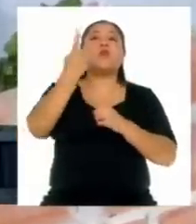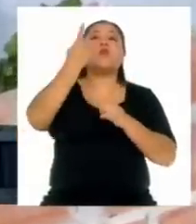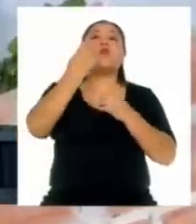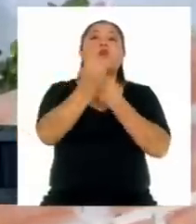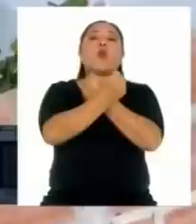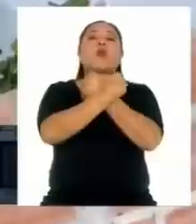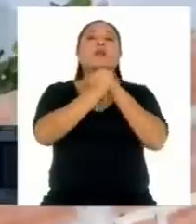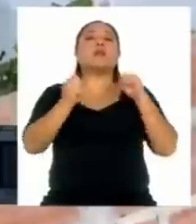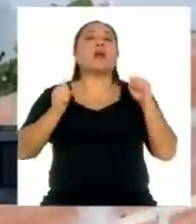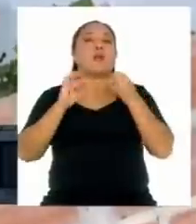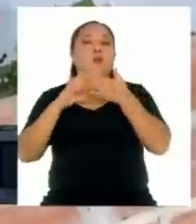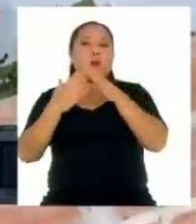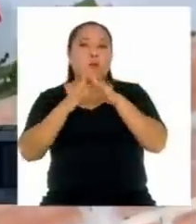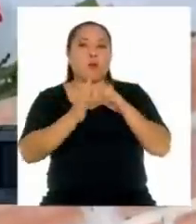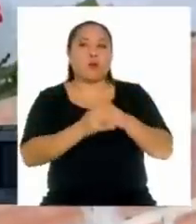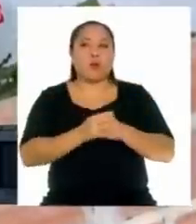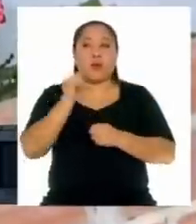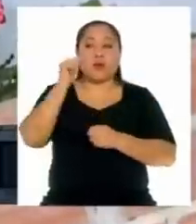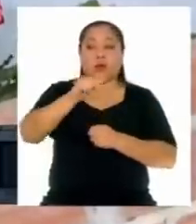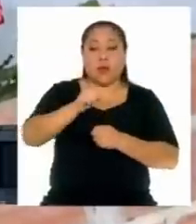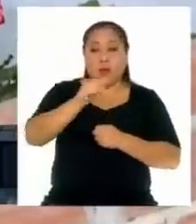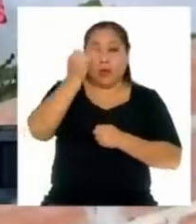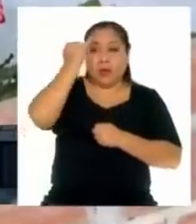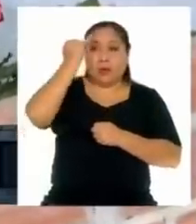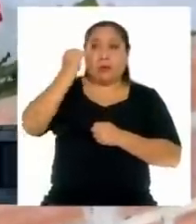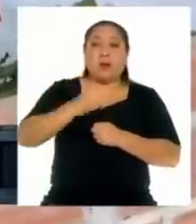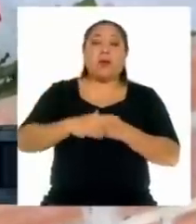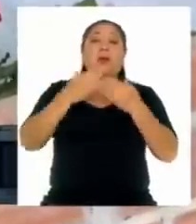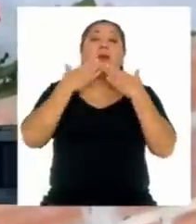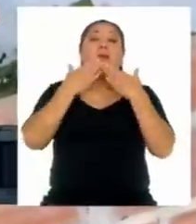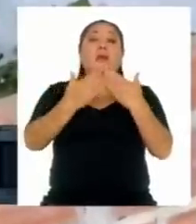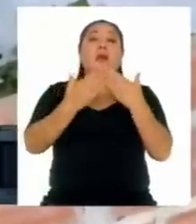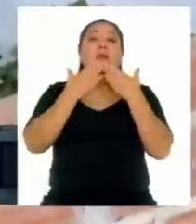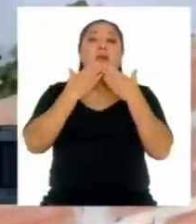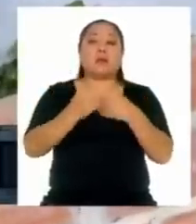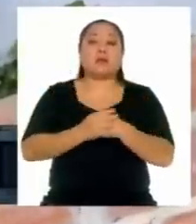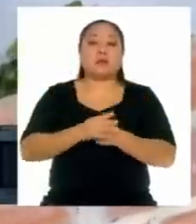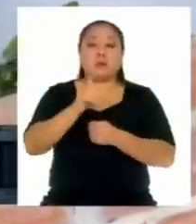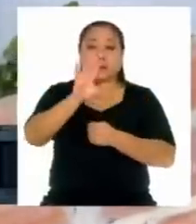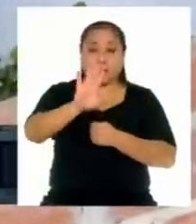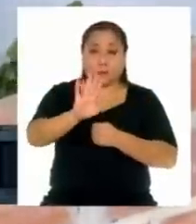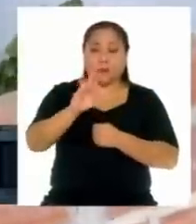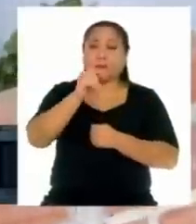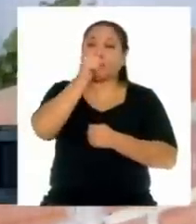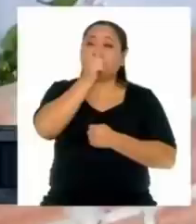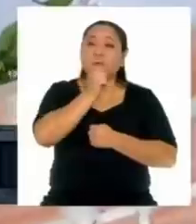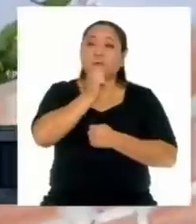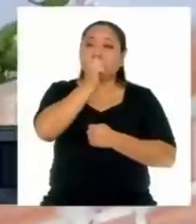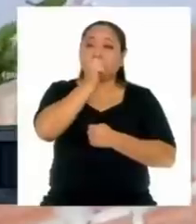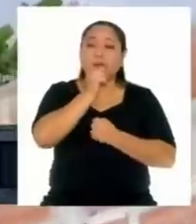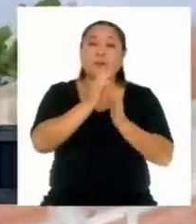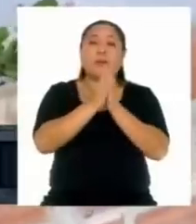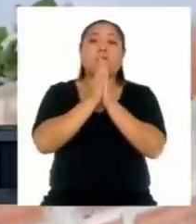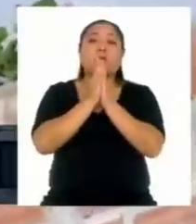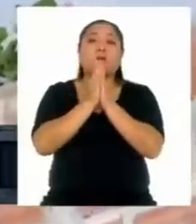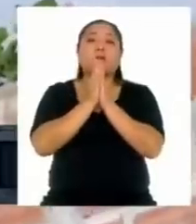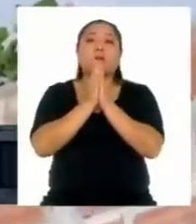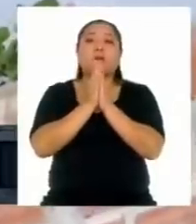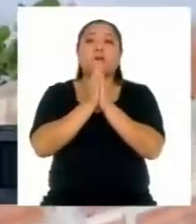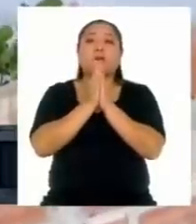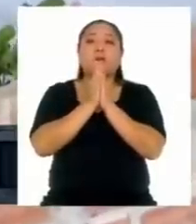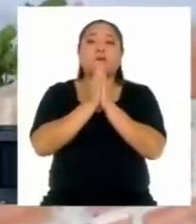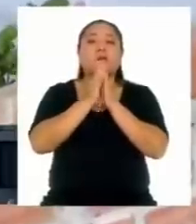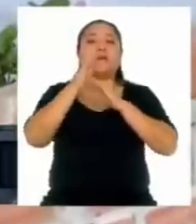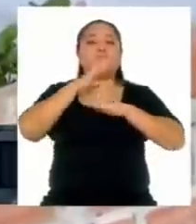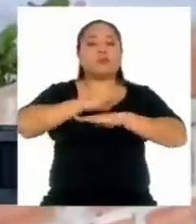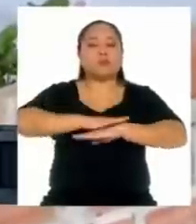pueblo. En ese contexto, agradezco por su paciencia y llamo a la más amplia cordura